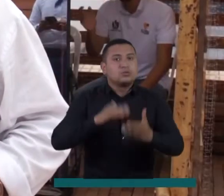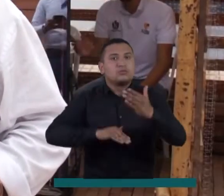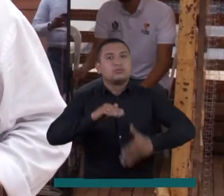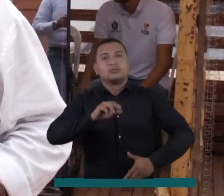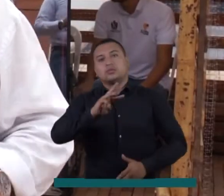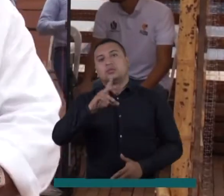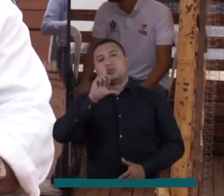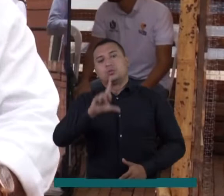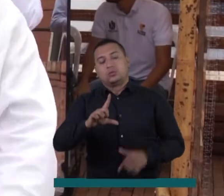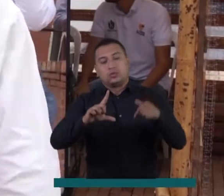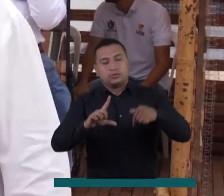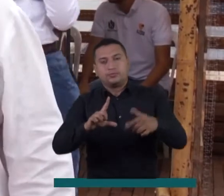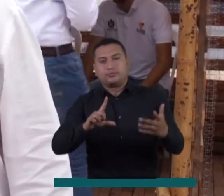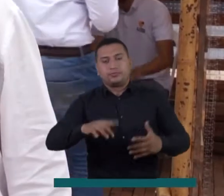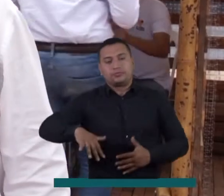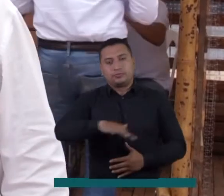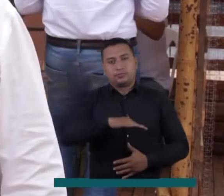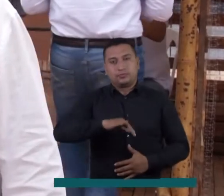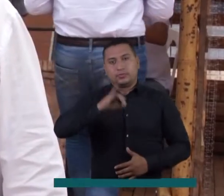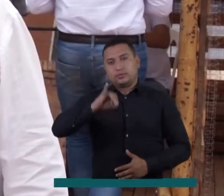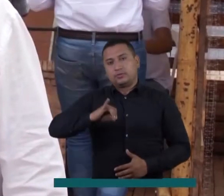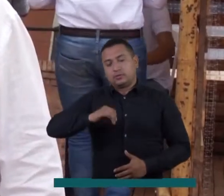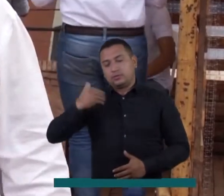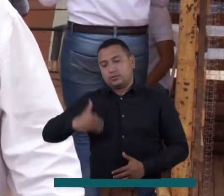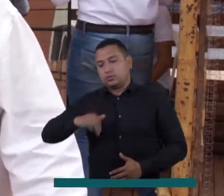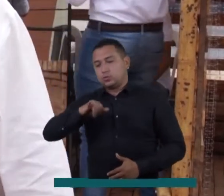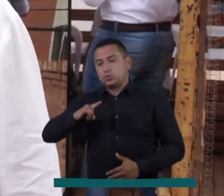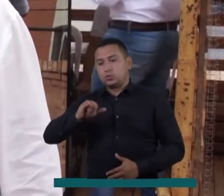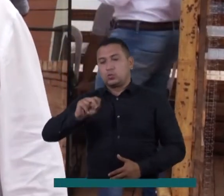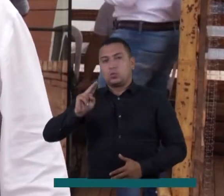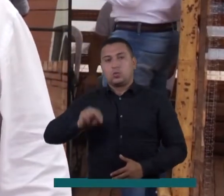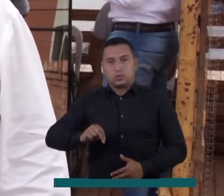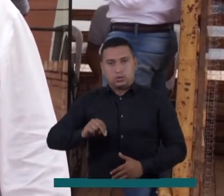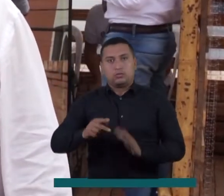3 de julio. Desde Ibagué, informó Juan Manuel Escobar Arias para Enlace 13.